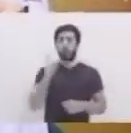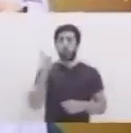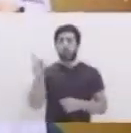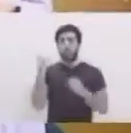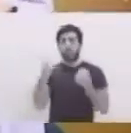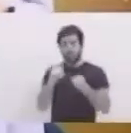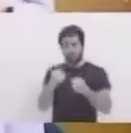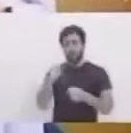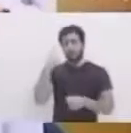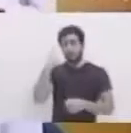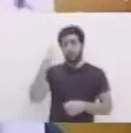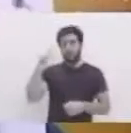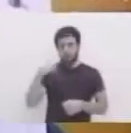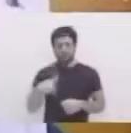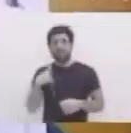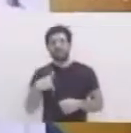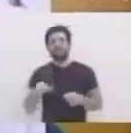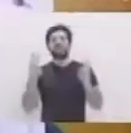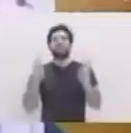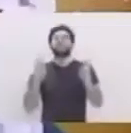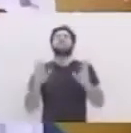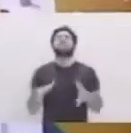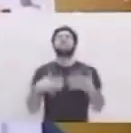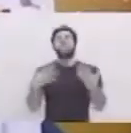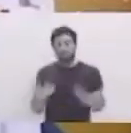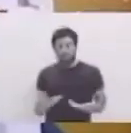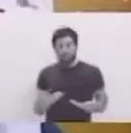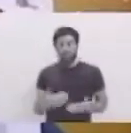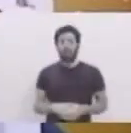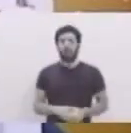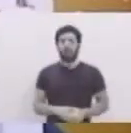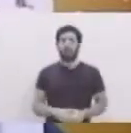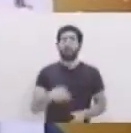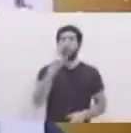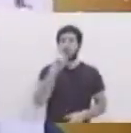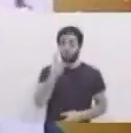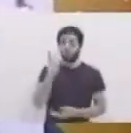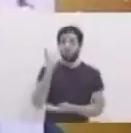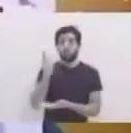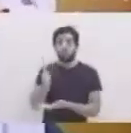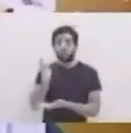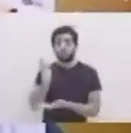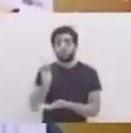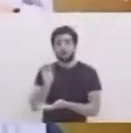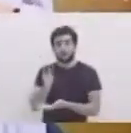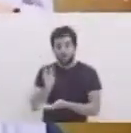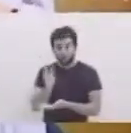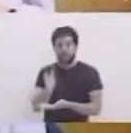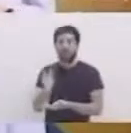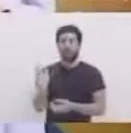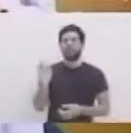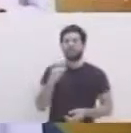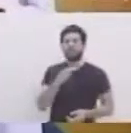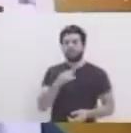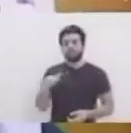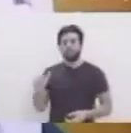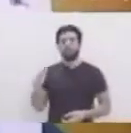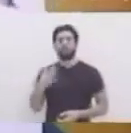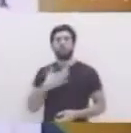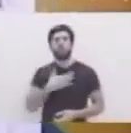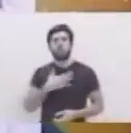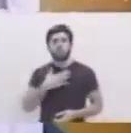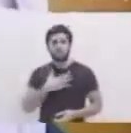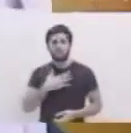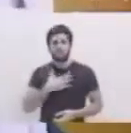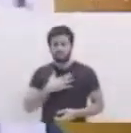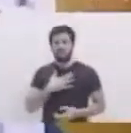compuso una canción que trata de una perrita que se llamaba Lurius. Hasta el